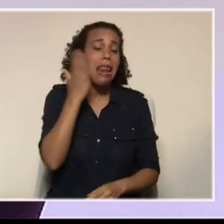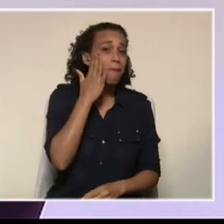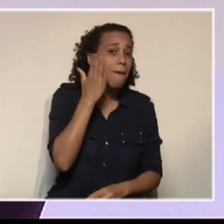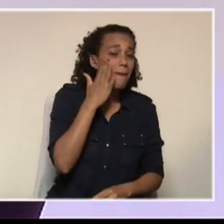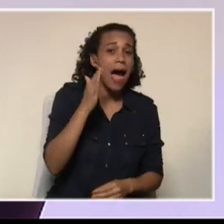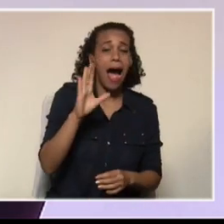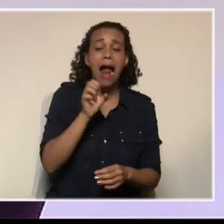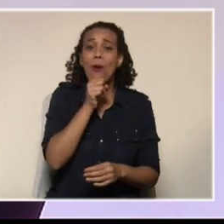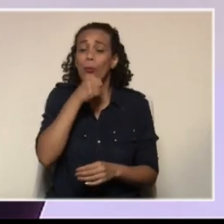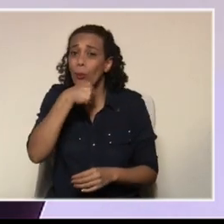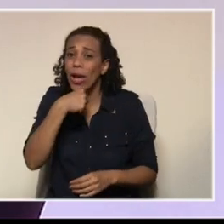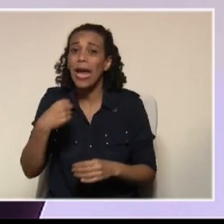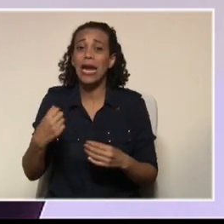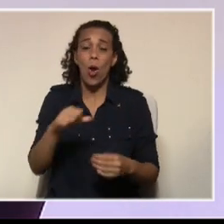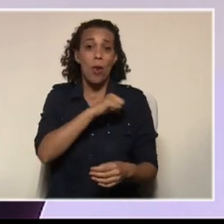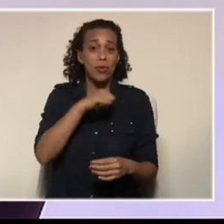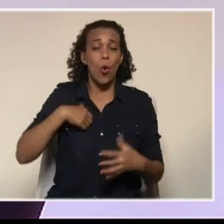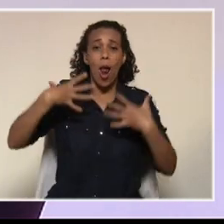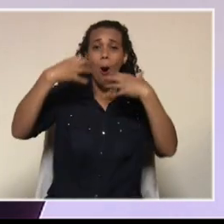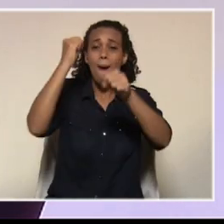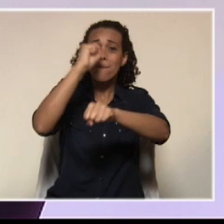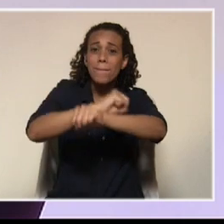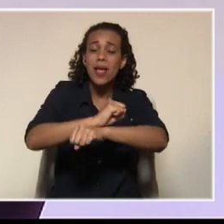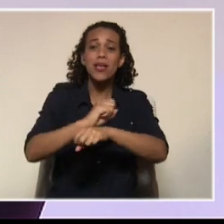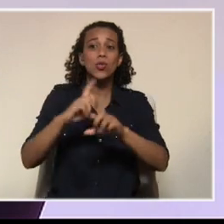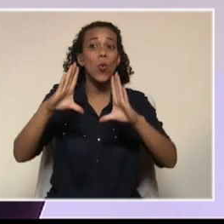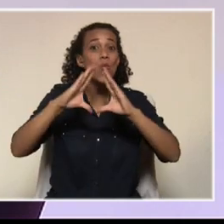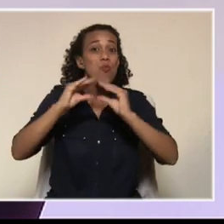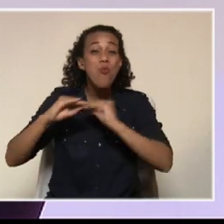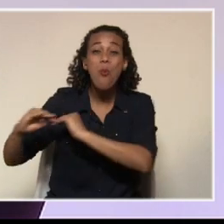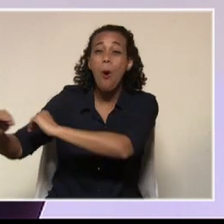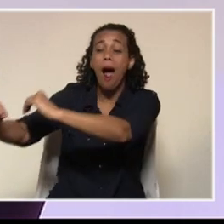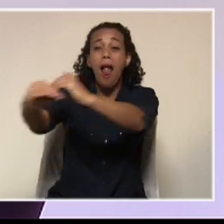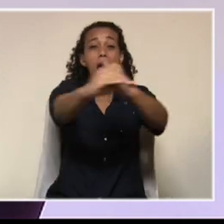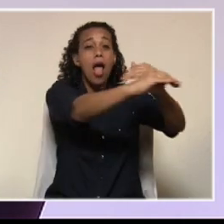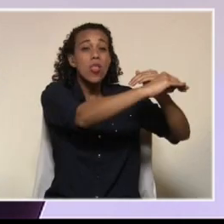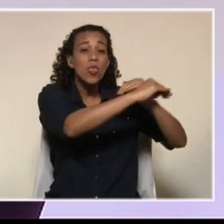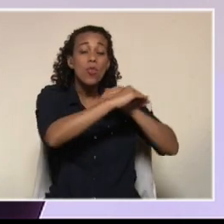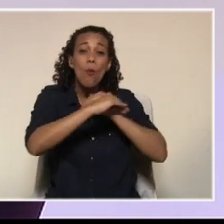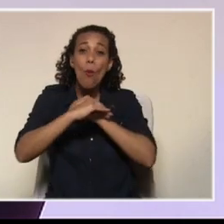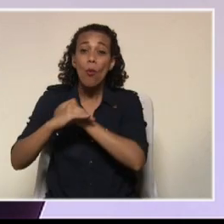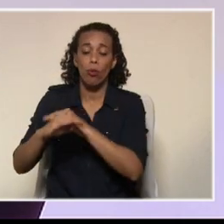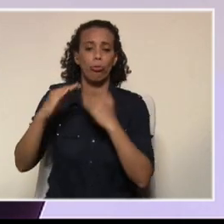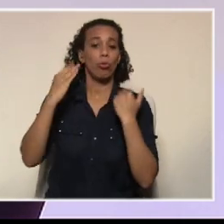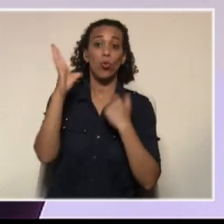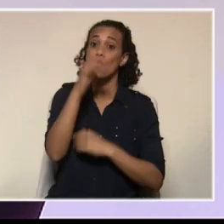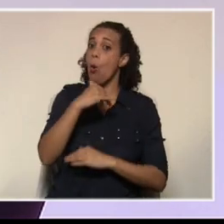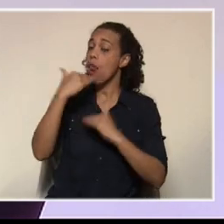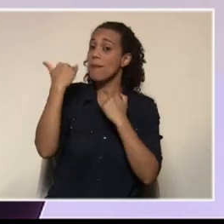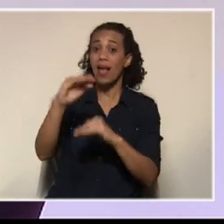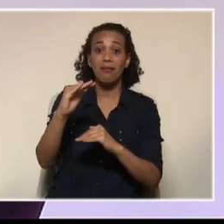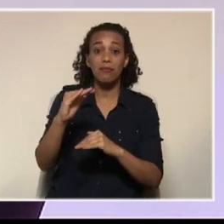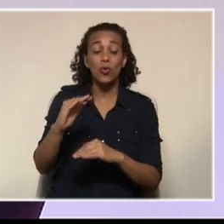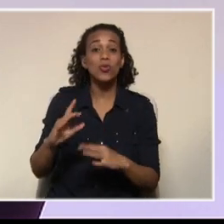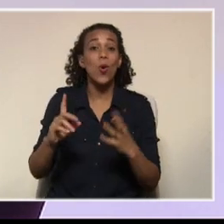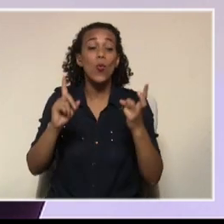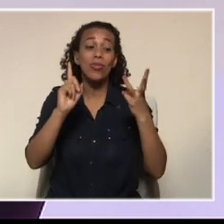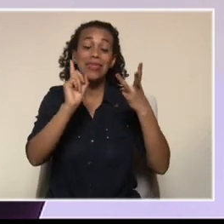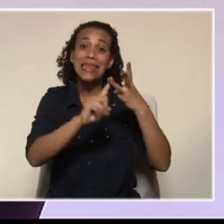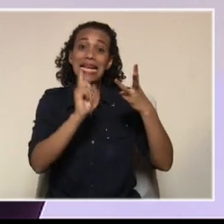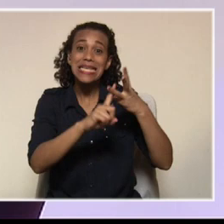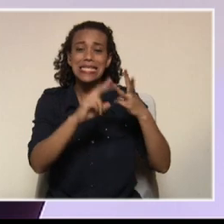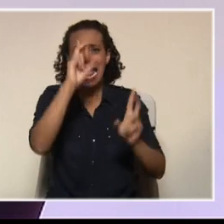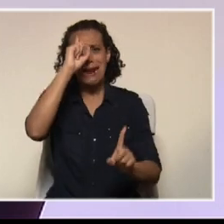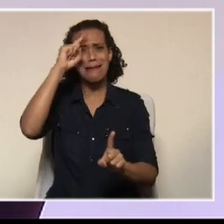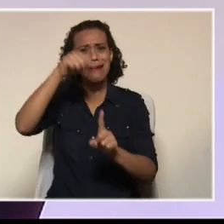adultos mayores, a los privados de libertad. Asimismo, entonces, desarrollamos que un tercer reto. ¿Cuál es ese